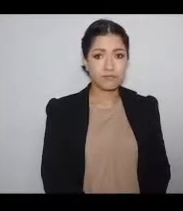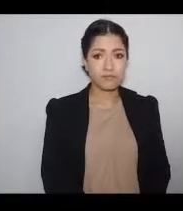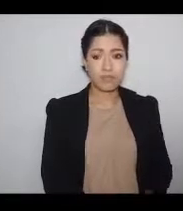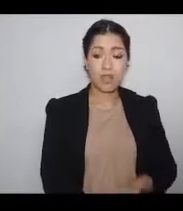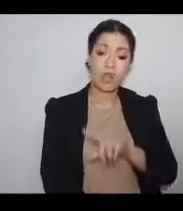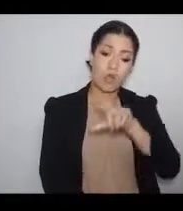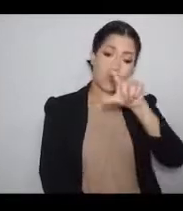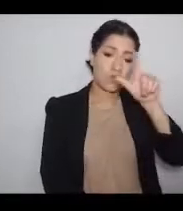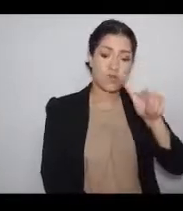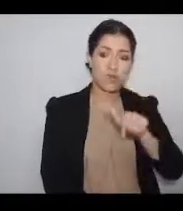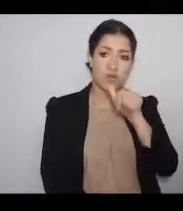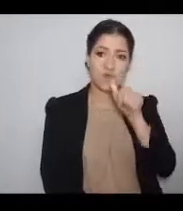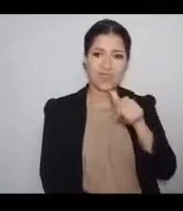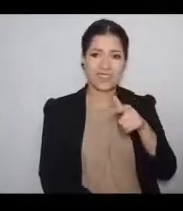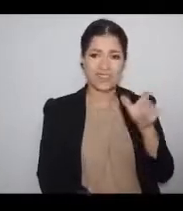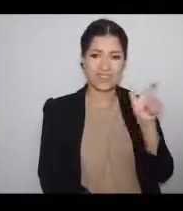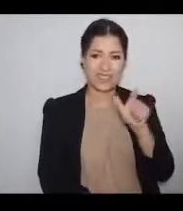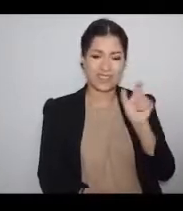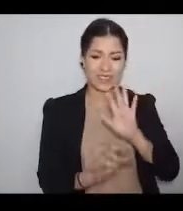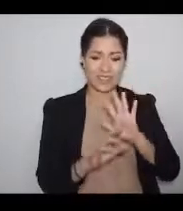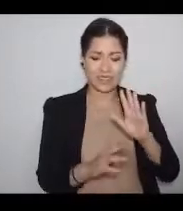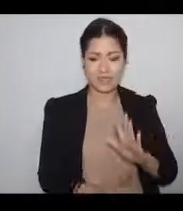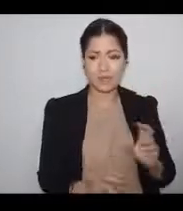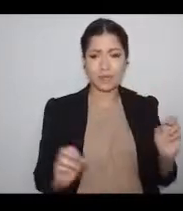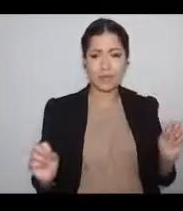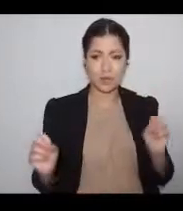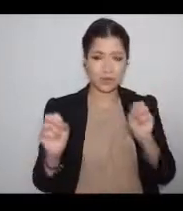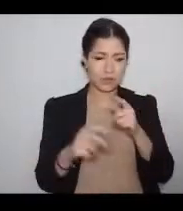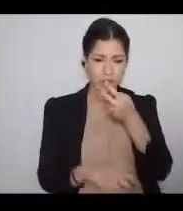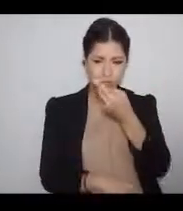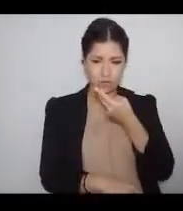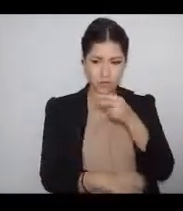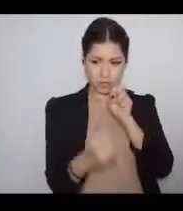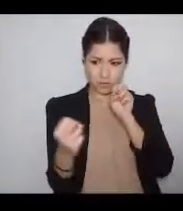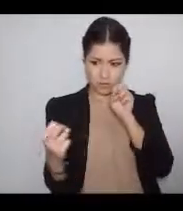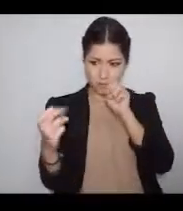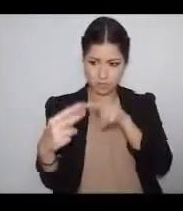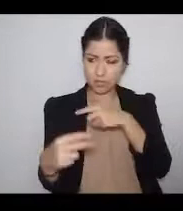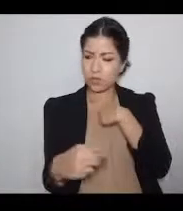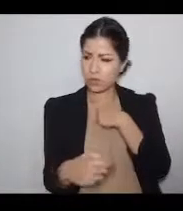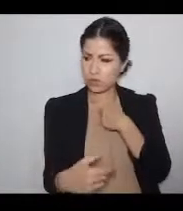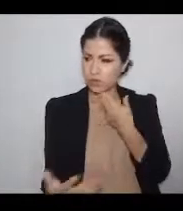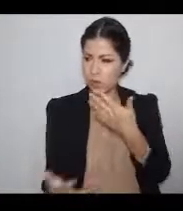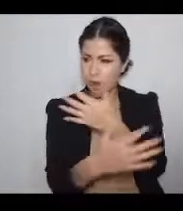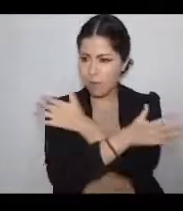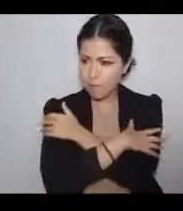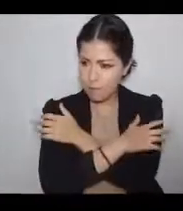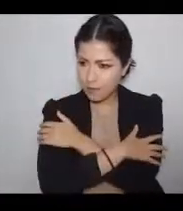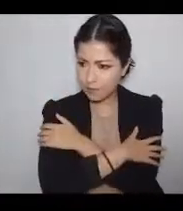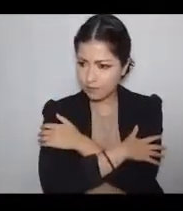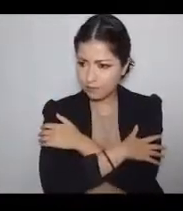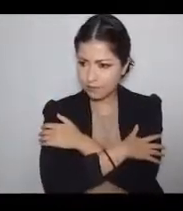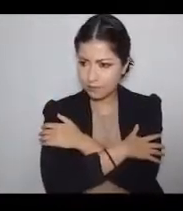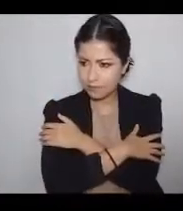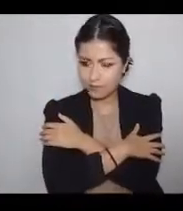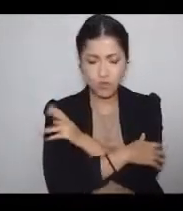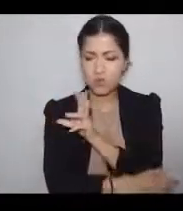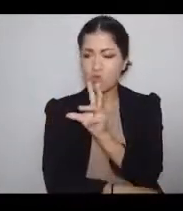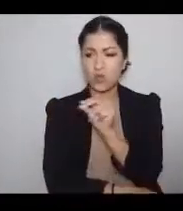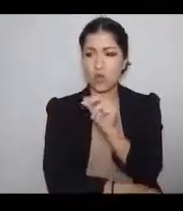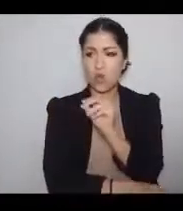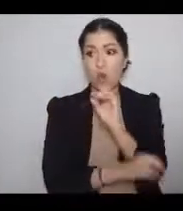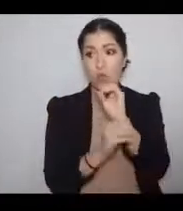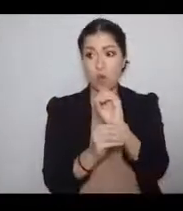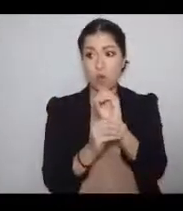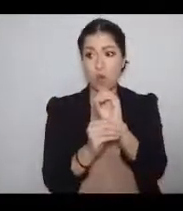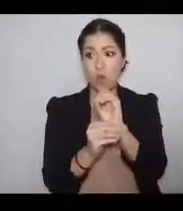Luego, cuando nos vimos en el meeting, no te abracé. Tampoco te dije que actué